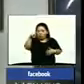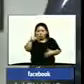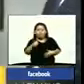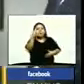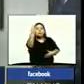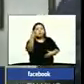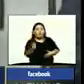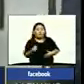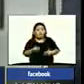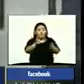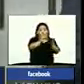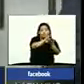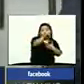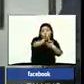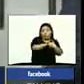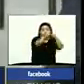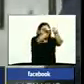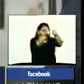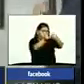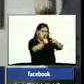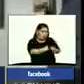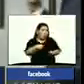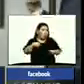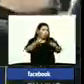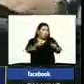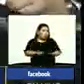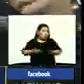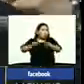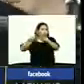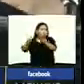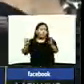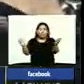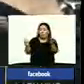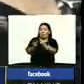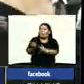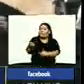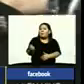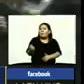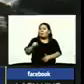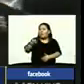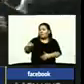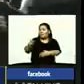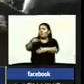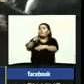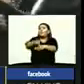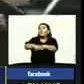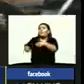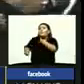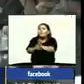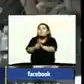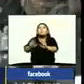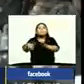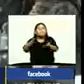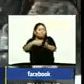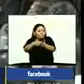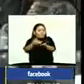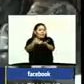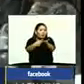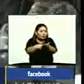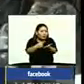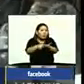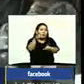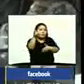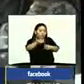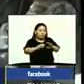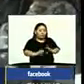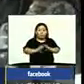El proyecto de presupuesto ingresará en la sesión plenaria de este jueves, para luego iniciar las discusiones en el seno de